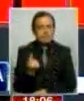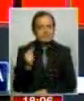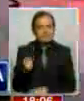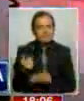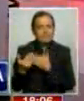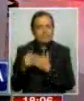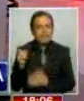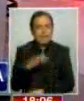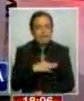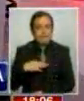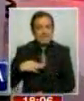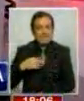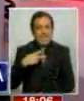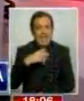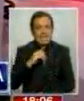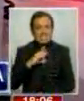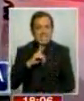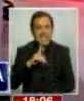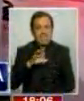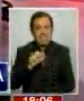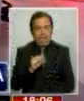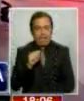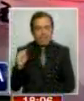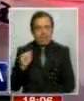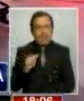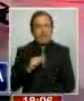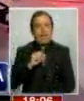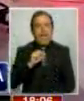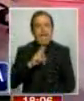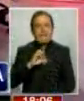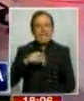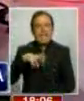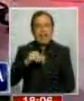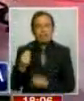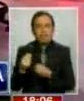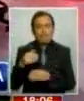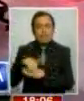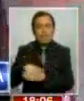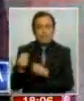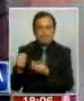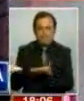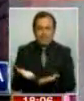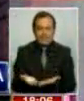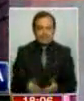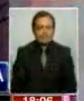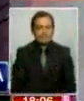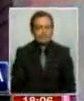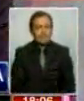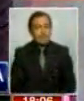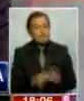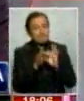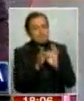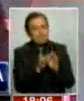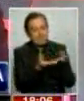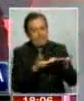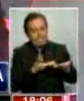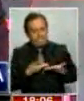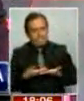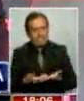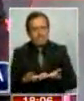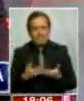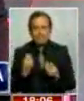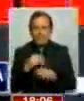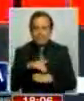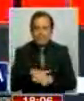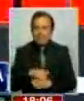el ministro de Hacienda, Alberto Arenas, a quien damos la bienvenida. Ministro, muy buenas tardes y muy bienvenido. Muchas gracias por la invitación. Pues, buenas